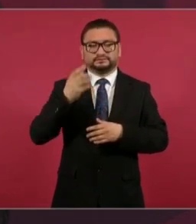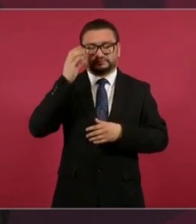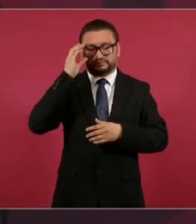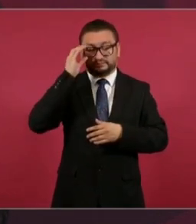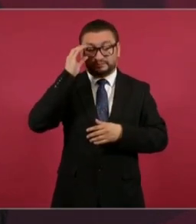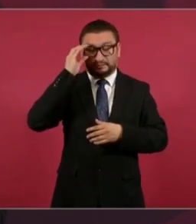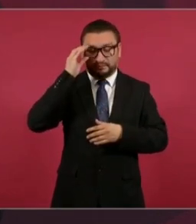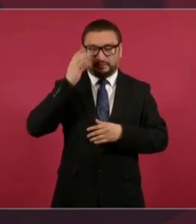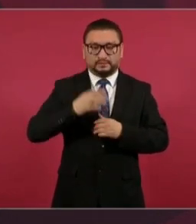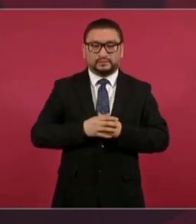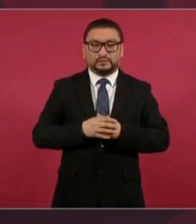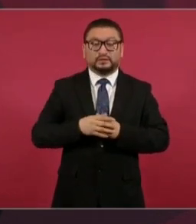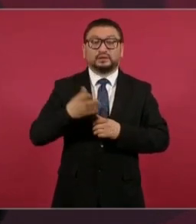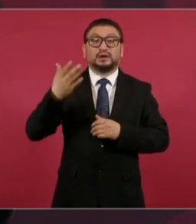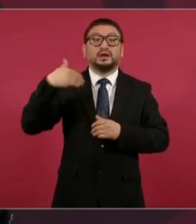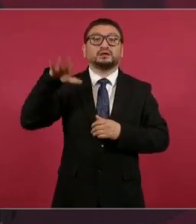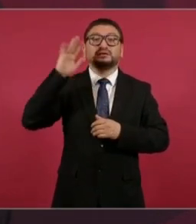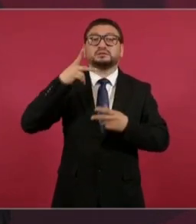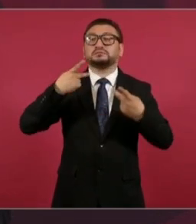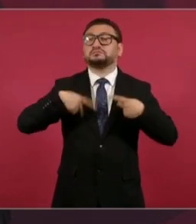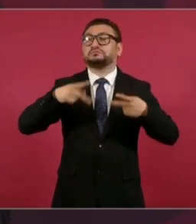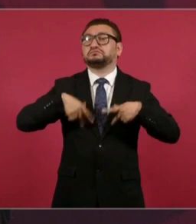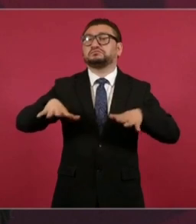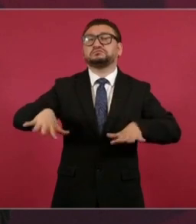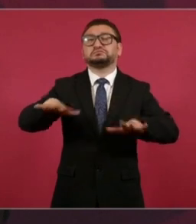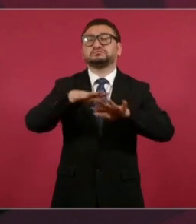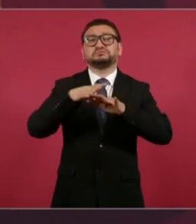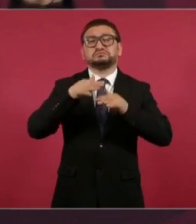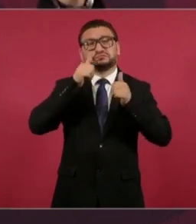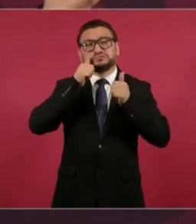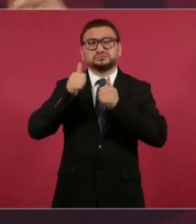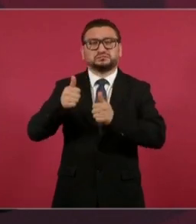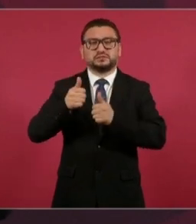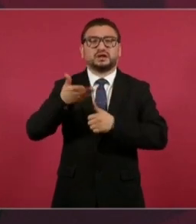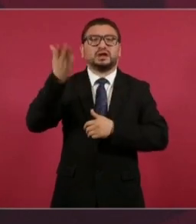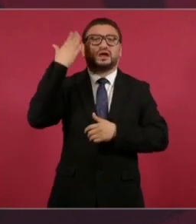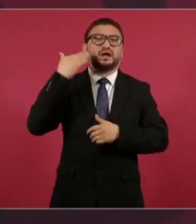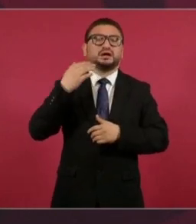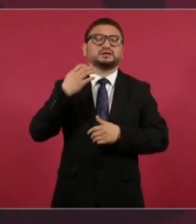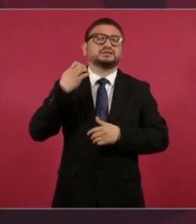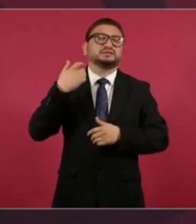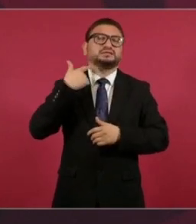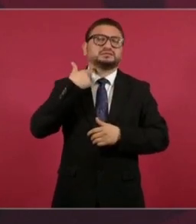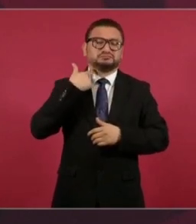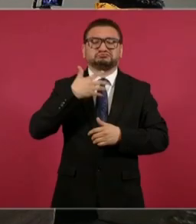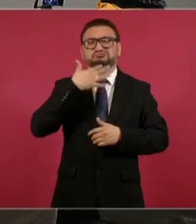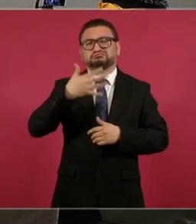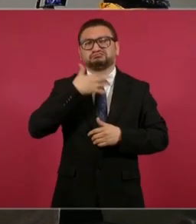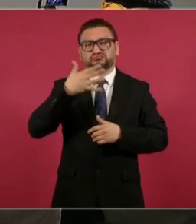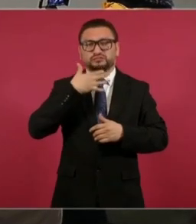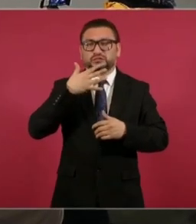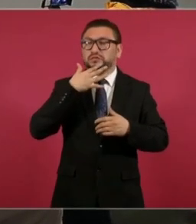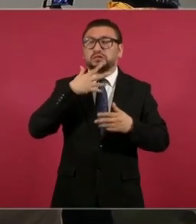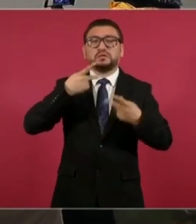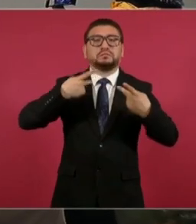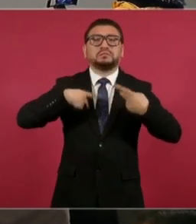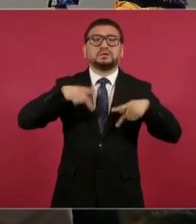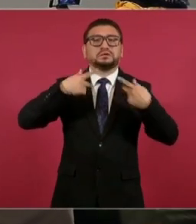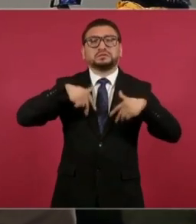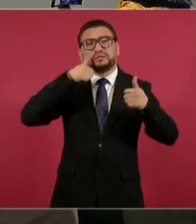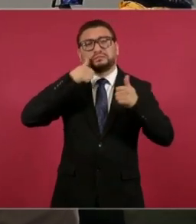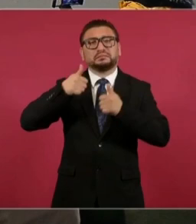porque no existía el pueblo para los corruptos no